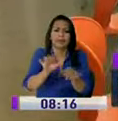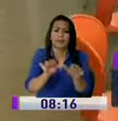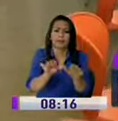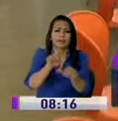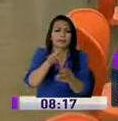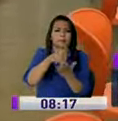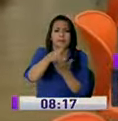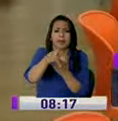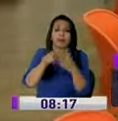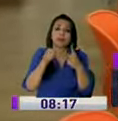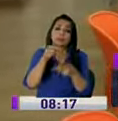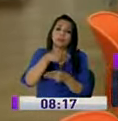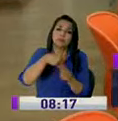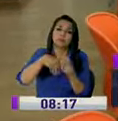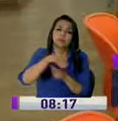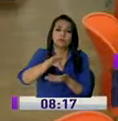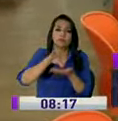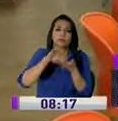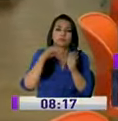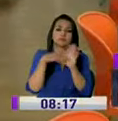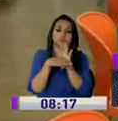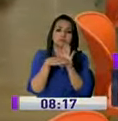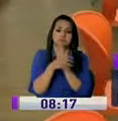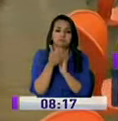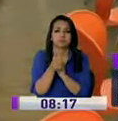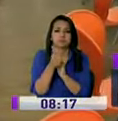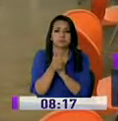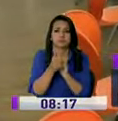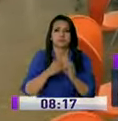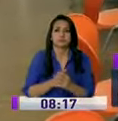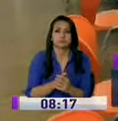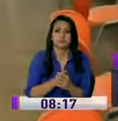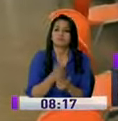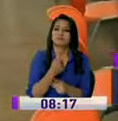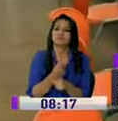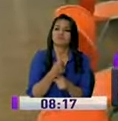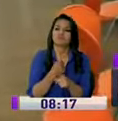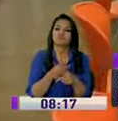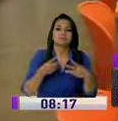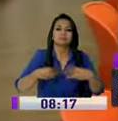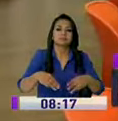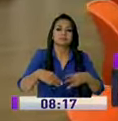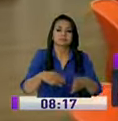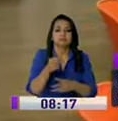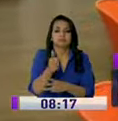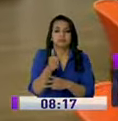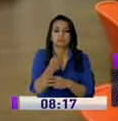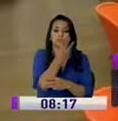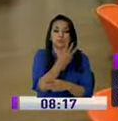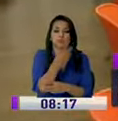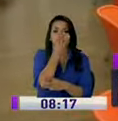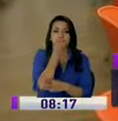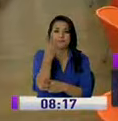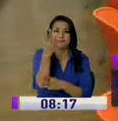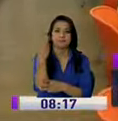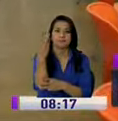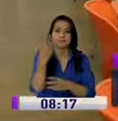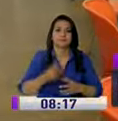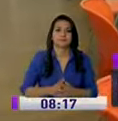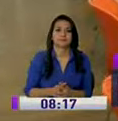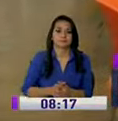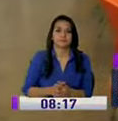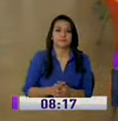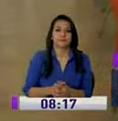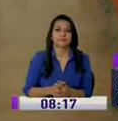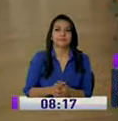a través de devolución en la cuenta corriente propia de terceros, para lo cual hay un mecanismo que está establecido en la página web misma. Muchísimas